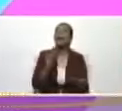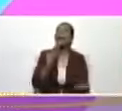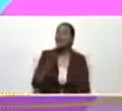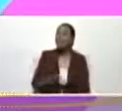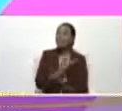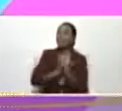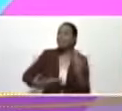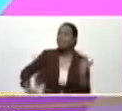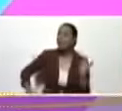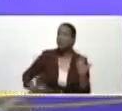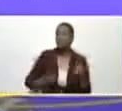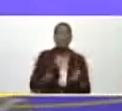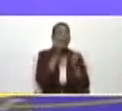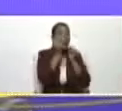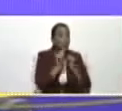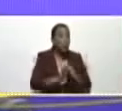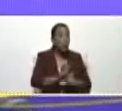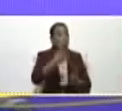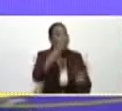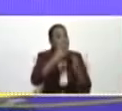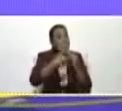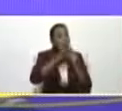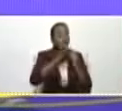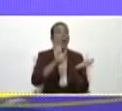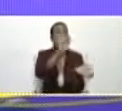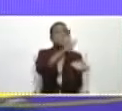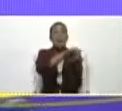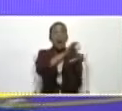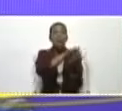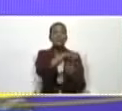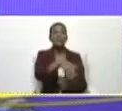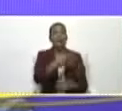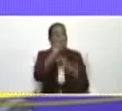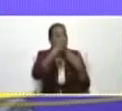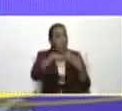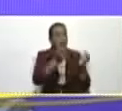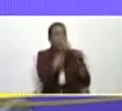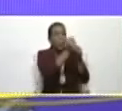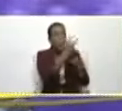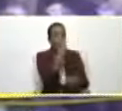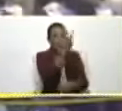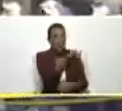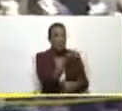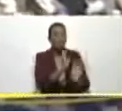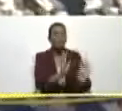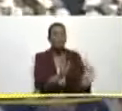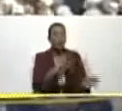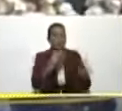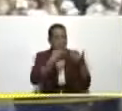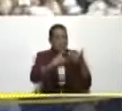presidente que Dios te bendiga y pronto voy a Margarita me espera por allá Allá lo